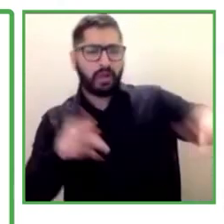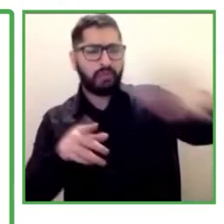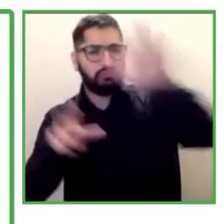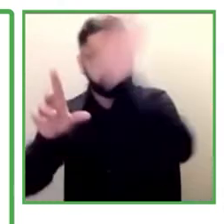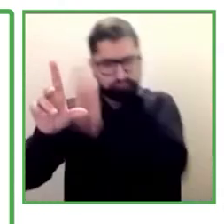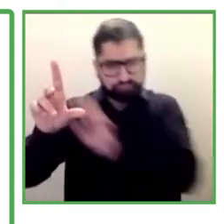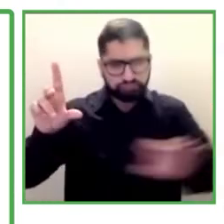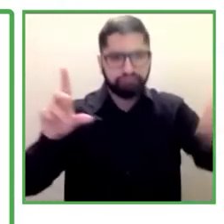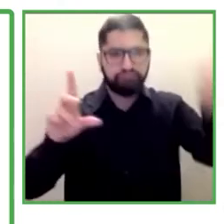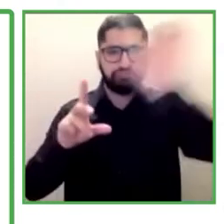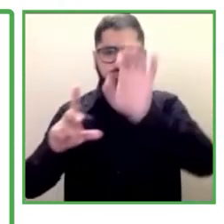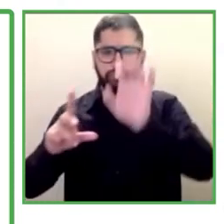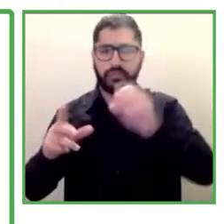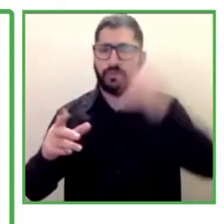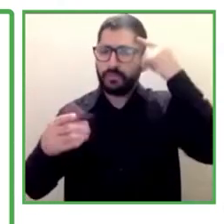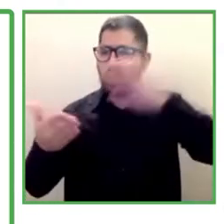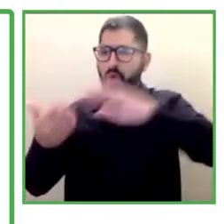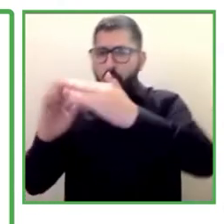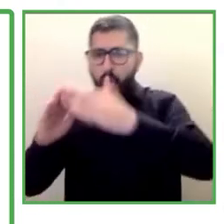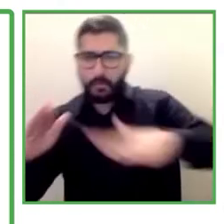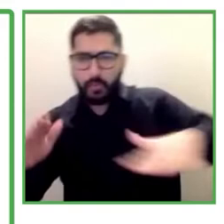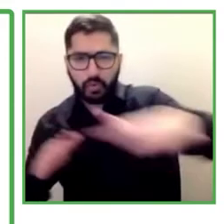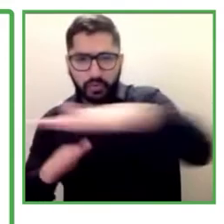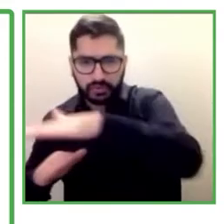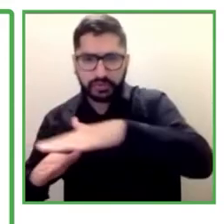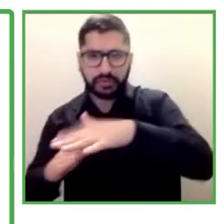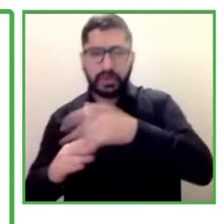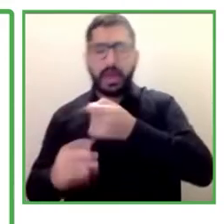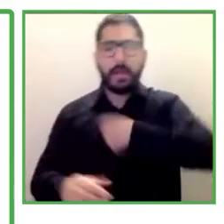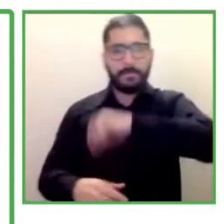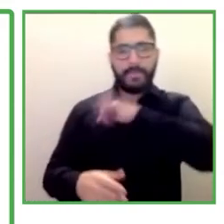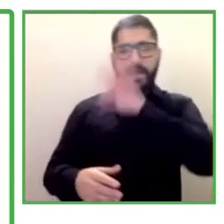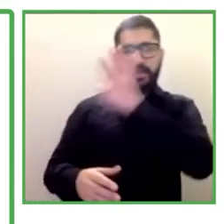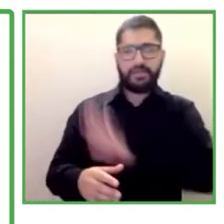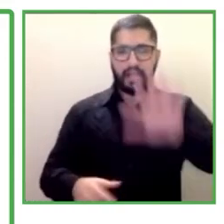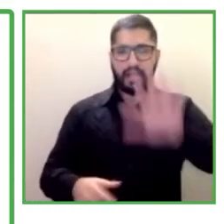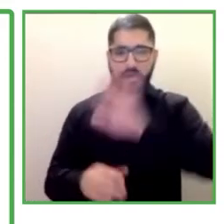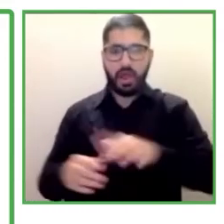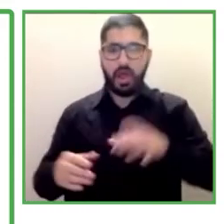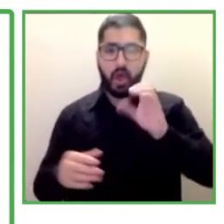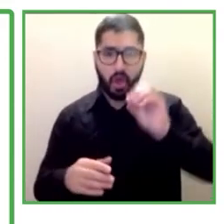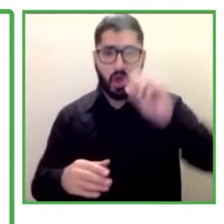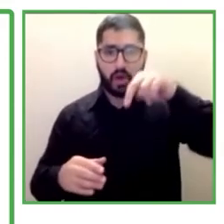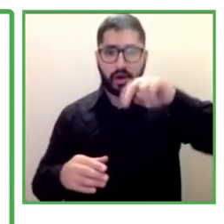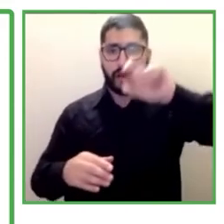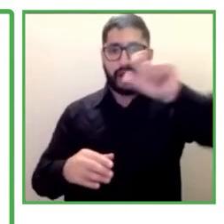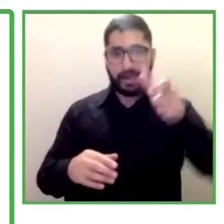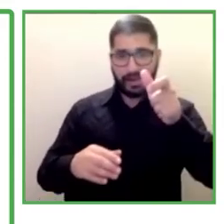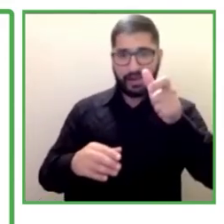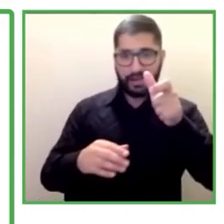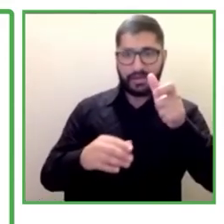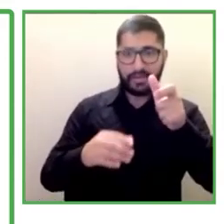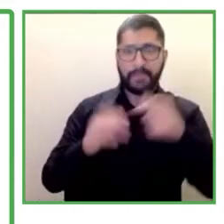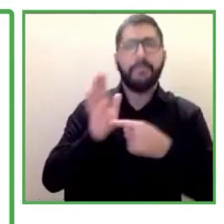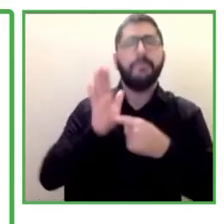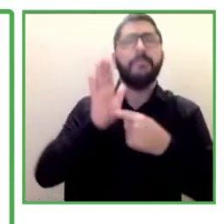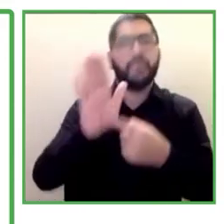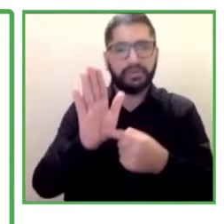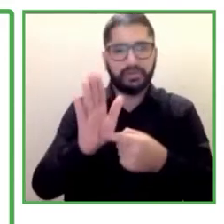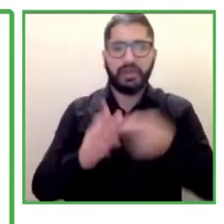españolas. Y es la ONG de referencia en la discapacidad intelectual. Contamos con, prestamos apoyo a